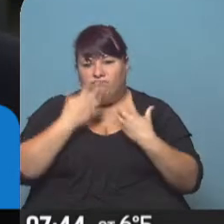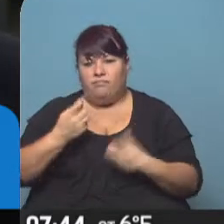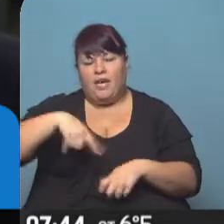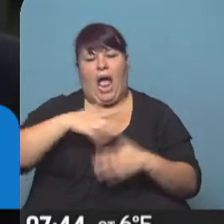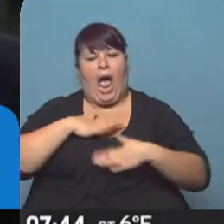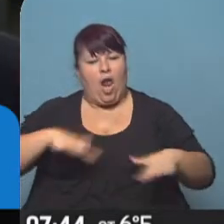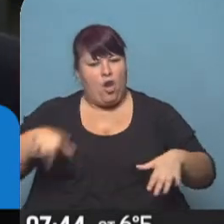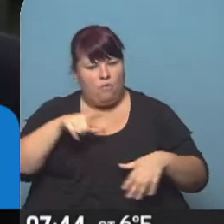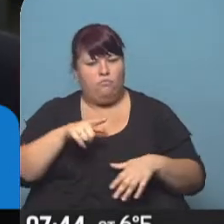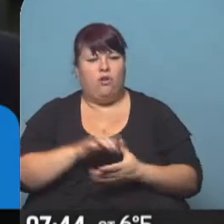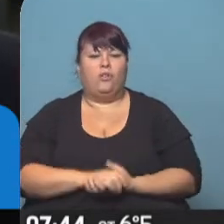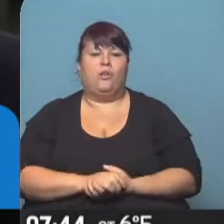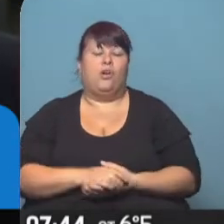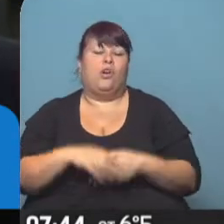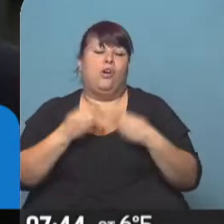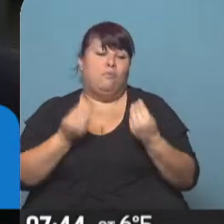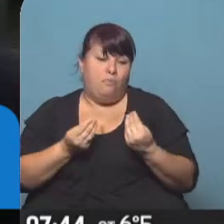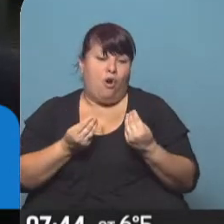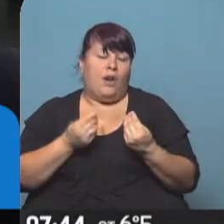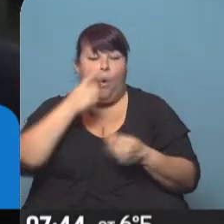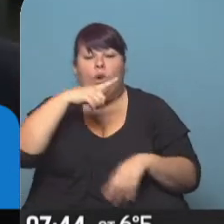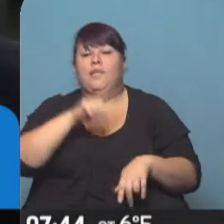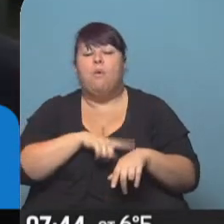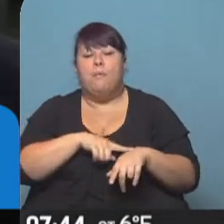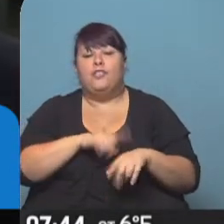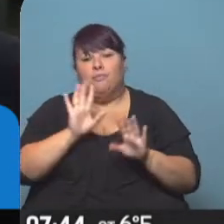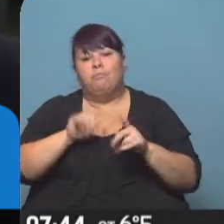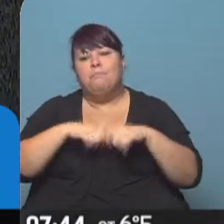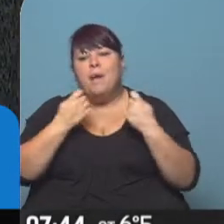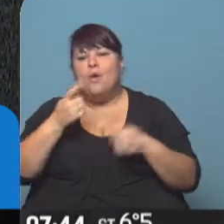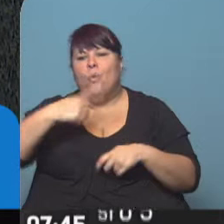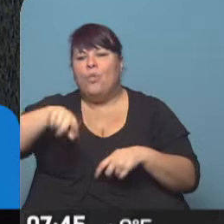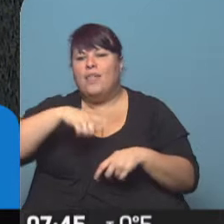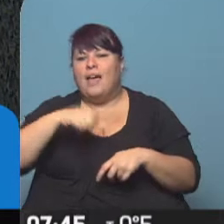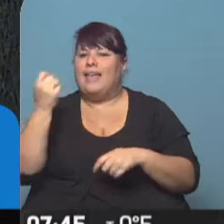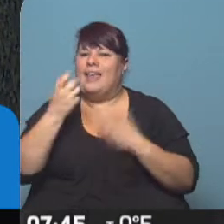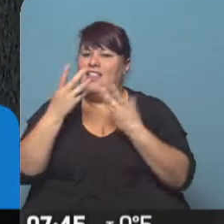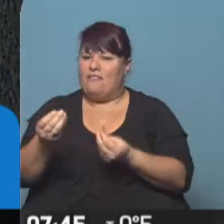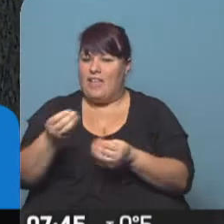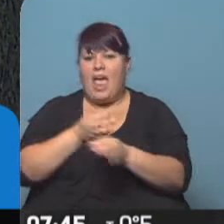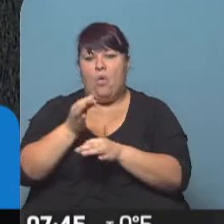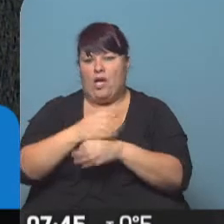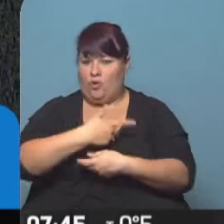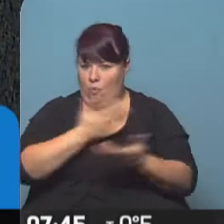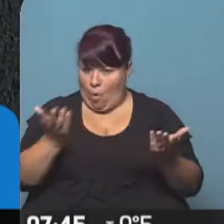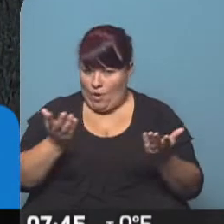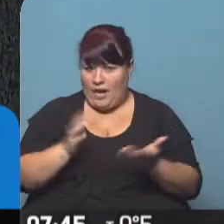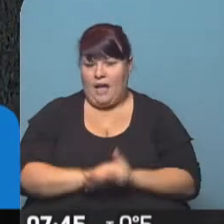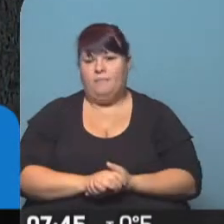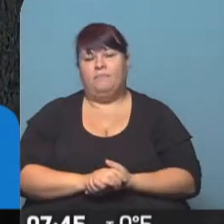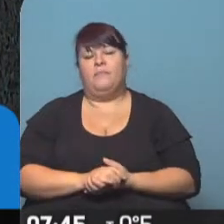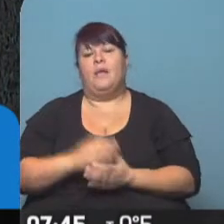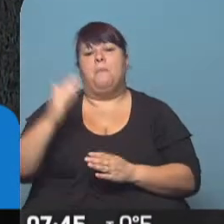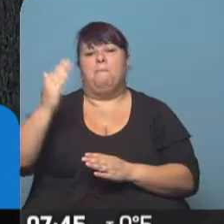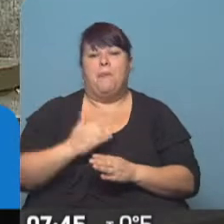los estudiantes, porque en última instancia perjudica lo que ellos intentan defender, que es la educación pública, es decir, menos